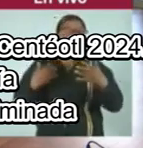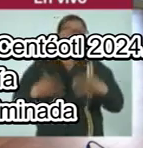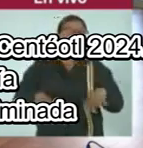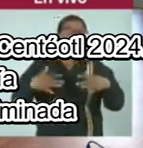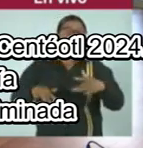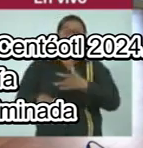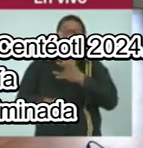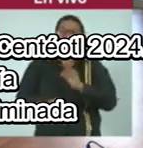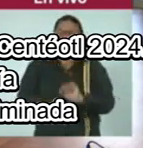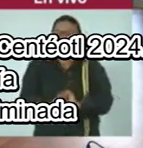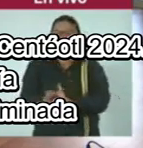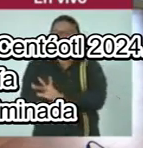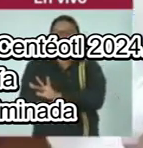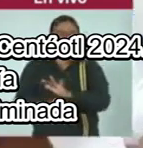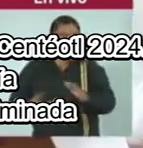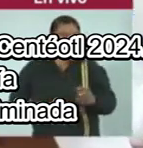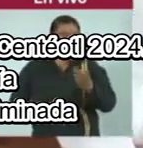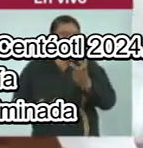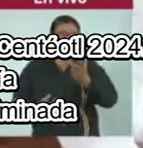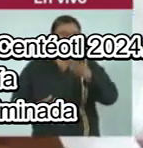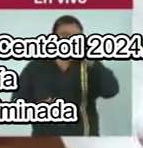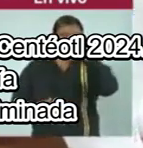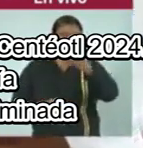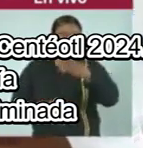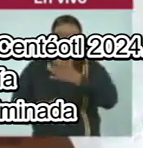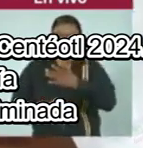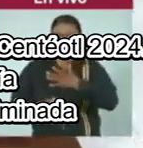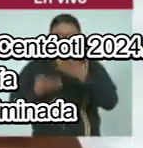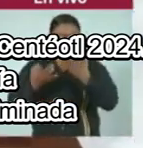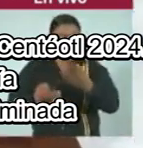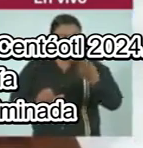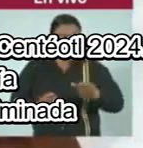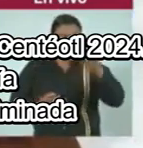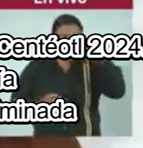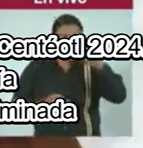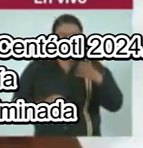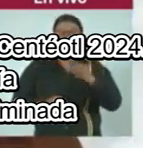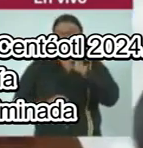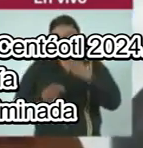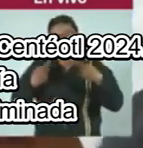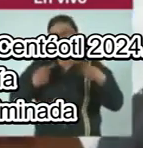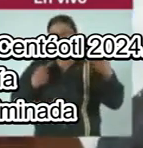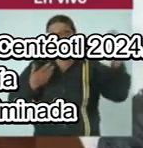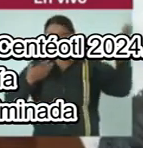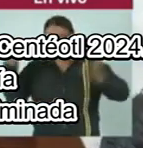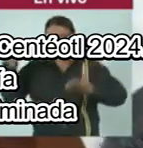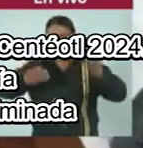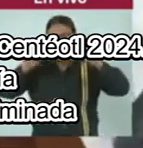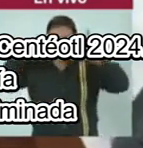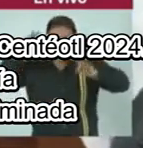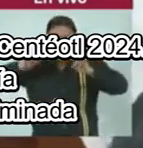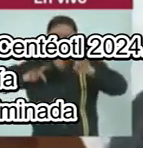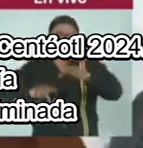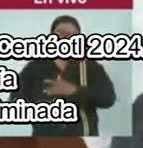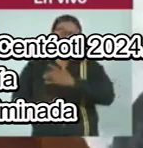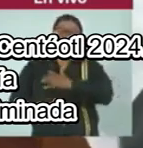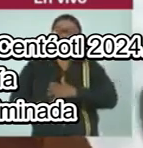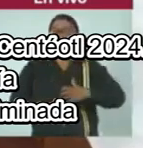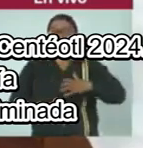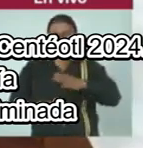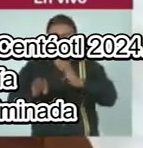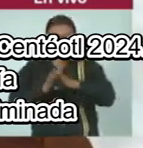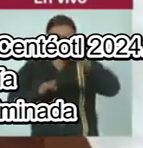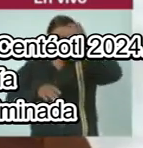sentía no solamente eh para nosotros los oaxaqueños sino los que nos visitaron estaban muy maravillados de toda nuestra